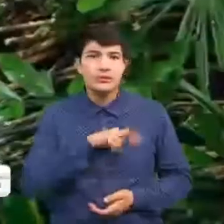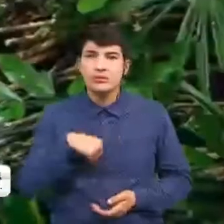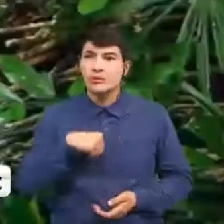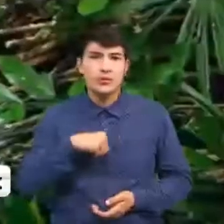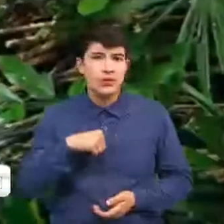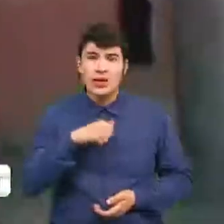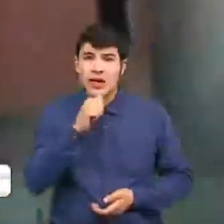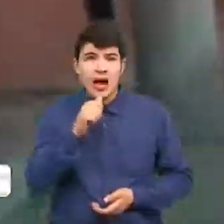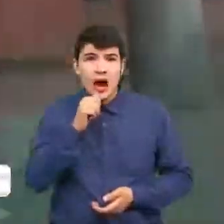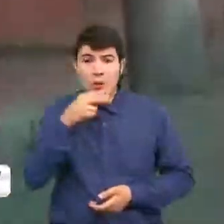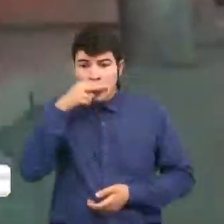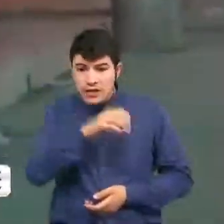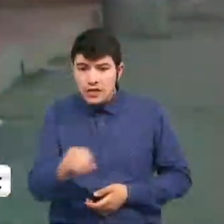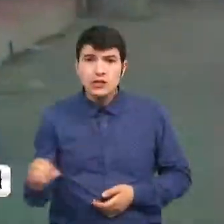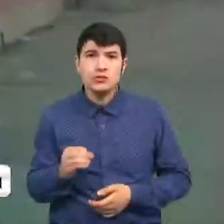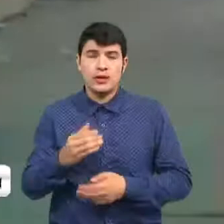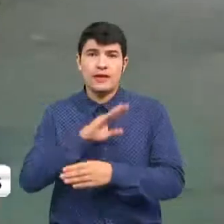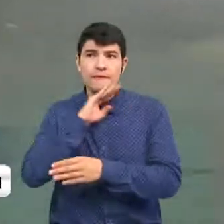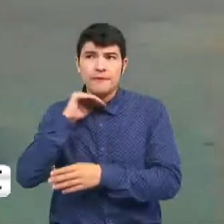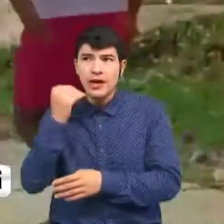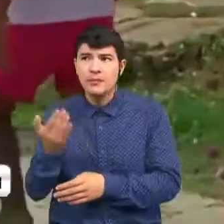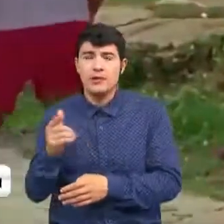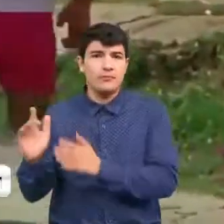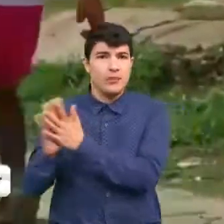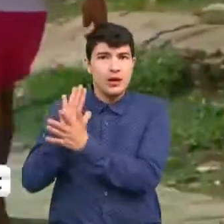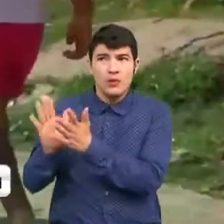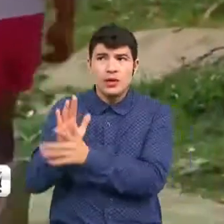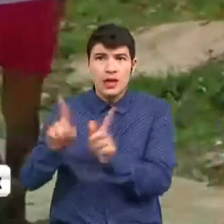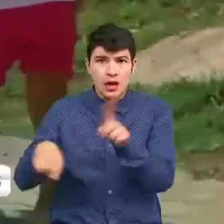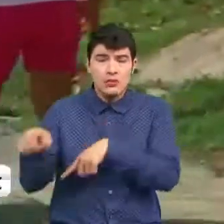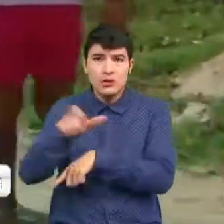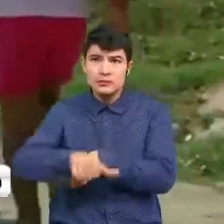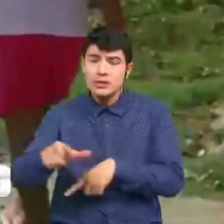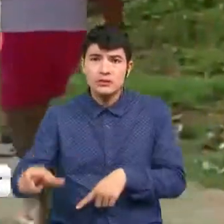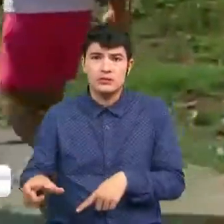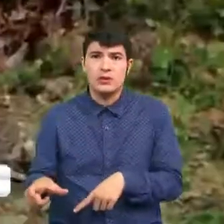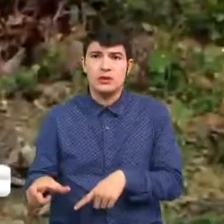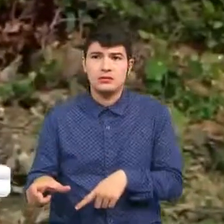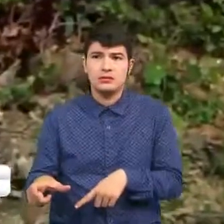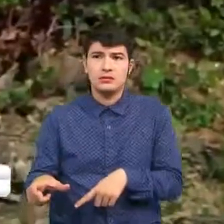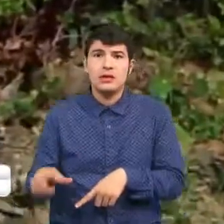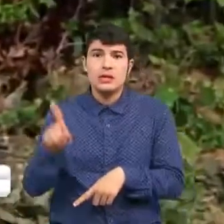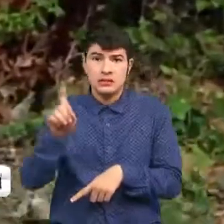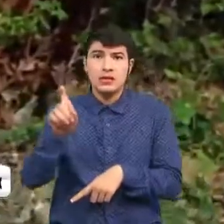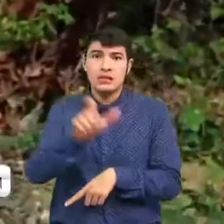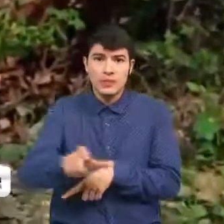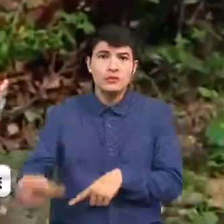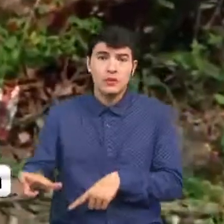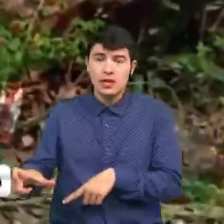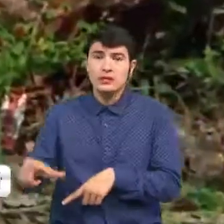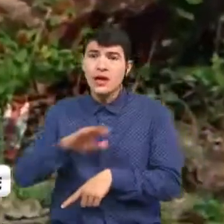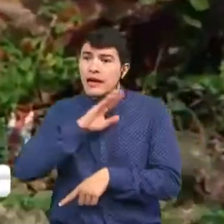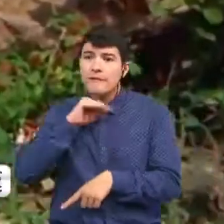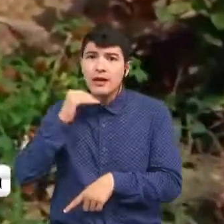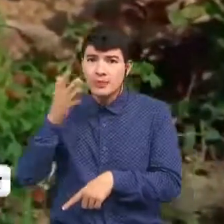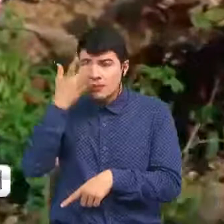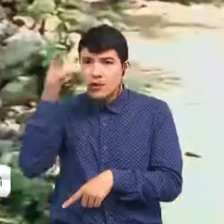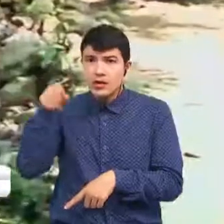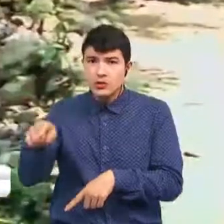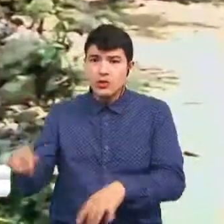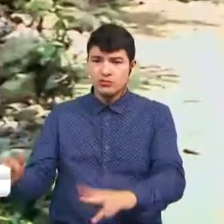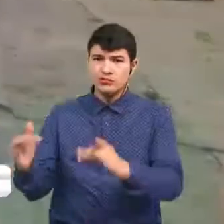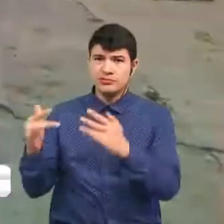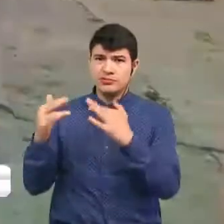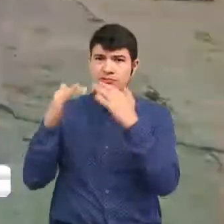niño invierno ya hay algo que me ha encantado que a viernes de 6 pero era invierno ya no pues del grupo la habitación de la